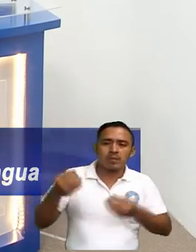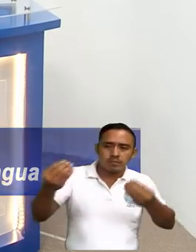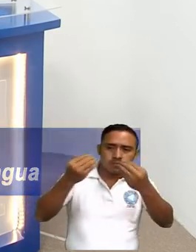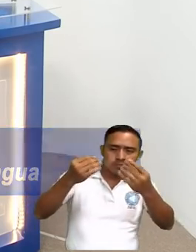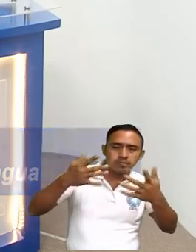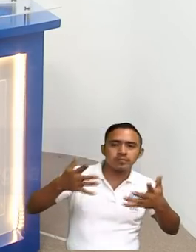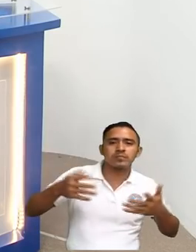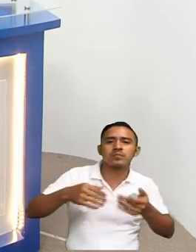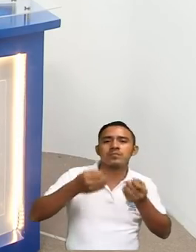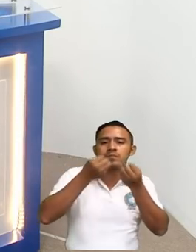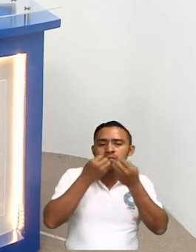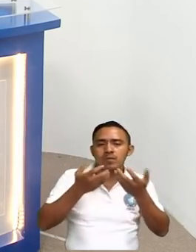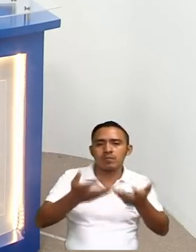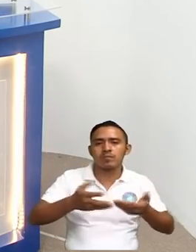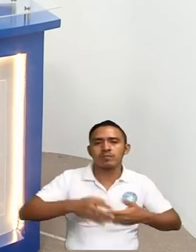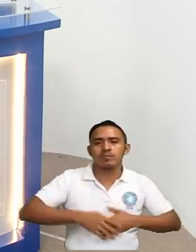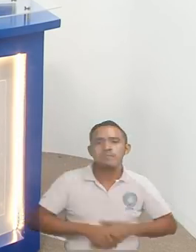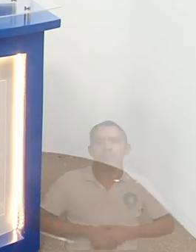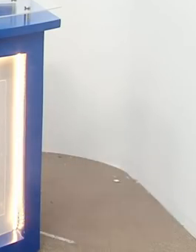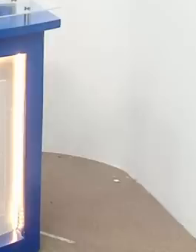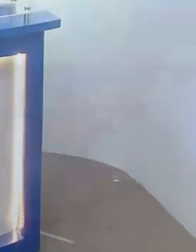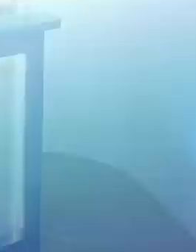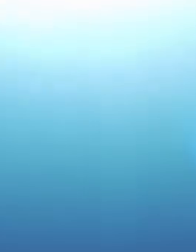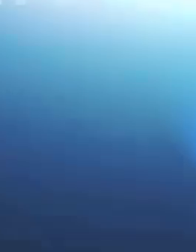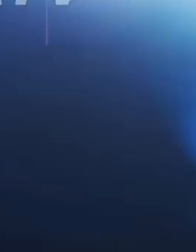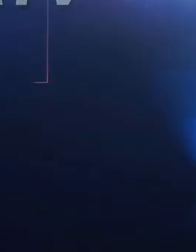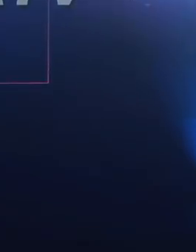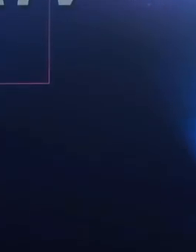A continuación les dejamos más detalles.